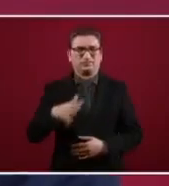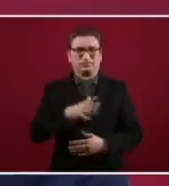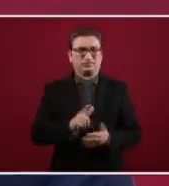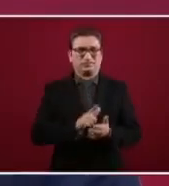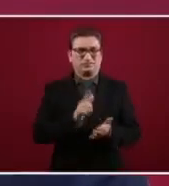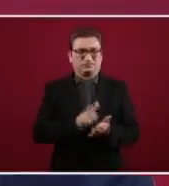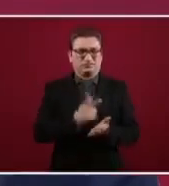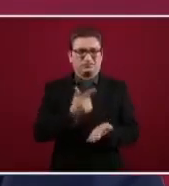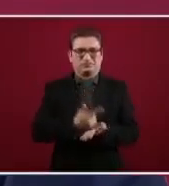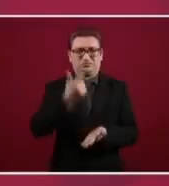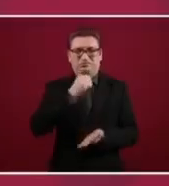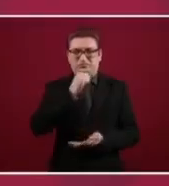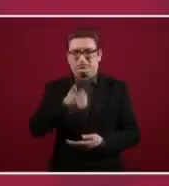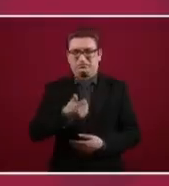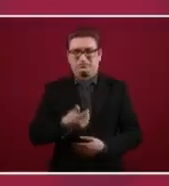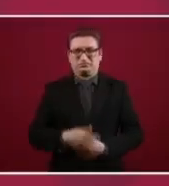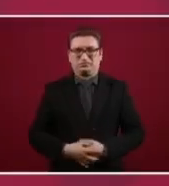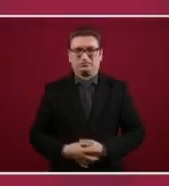grave